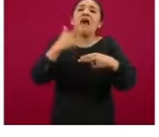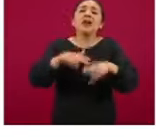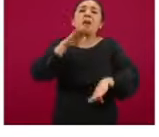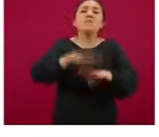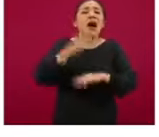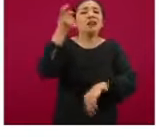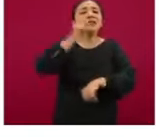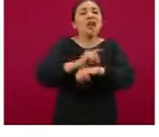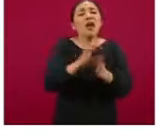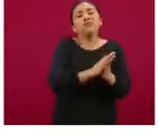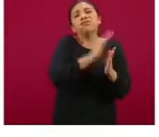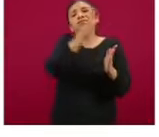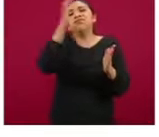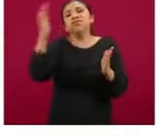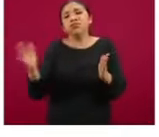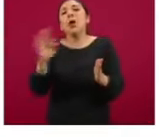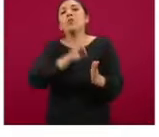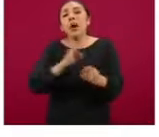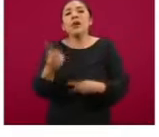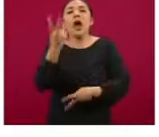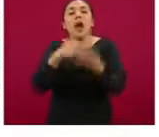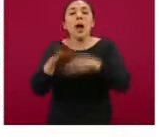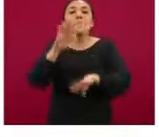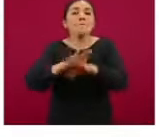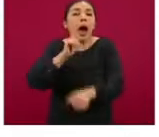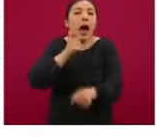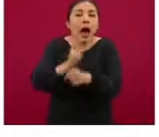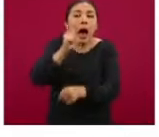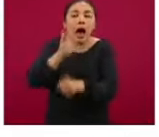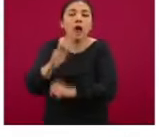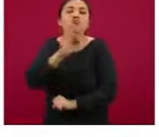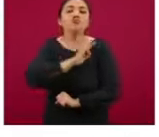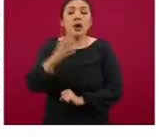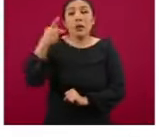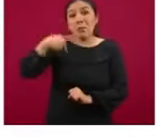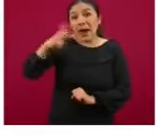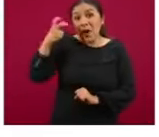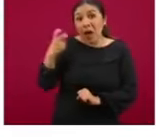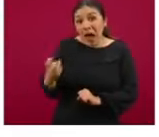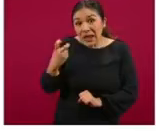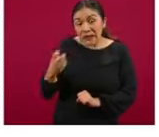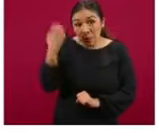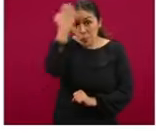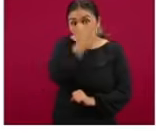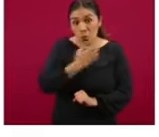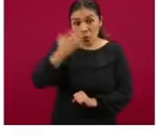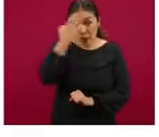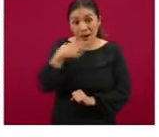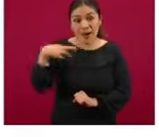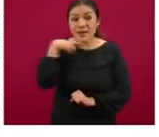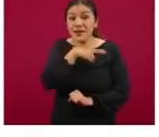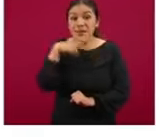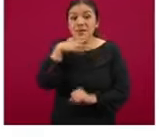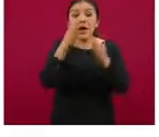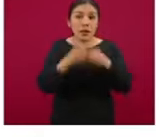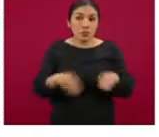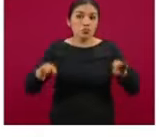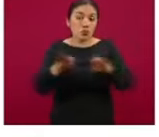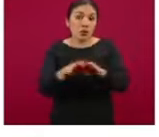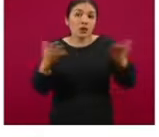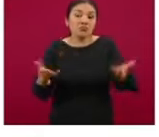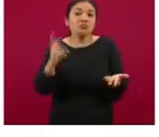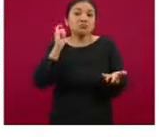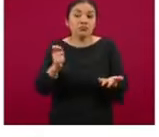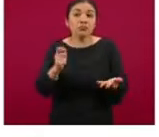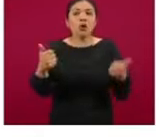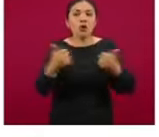para que en su momento haya elevación de anticuerpos, pero aquí lo que es importante considerar es que